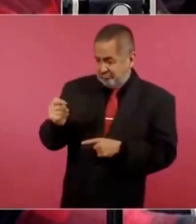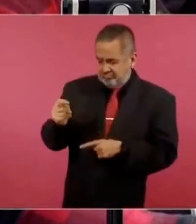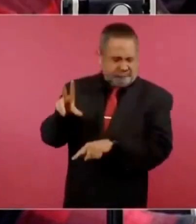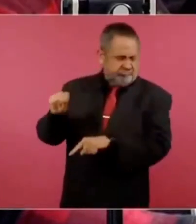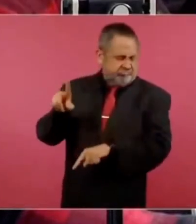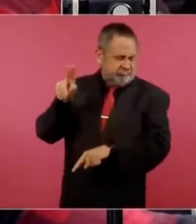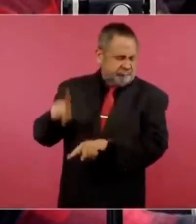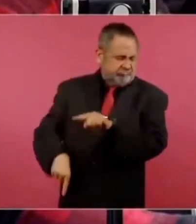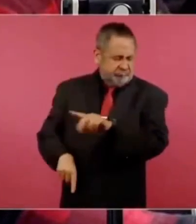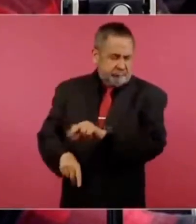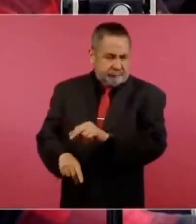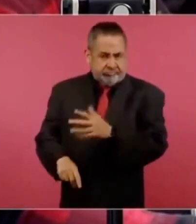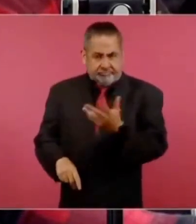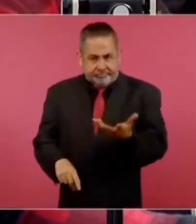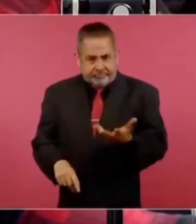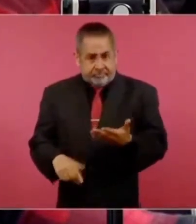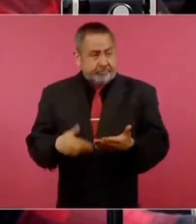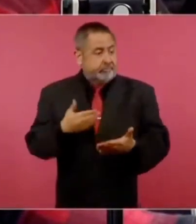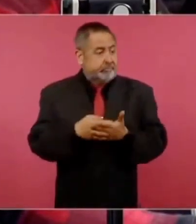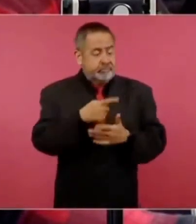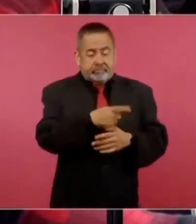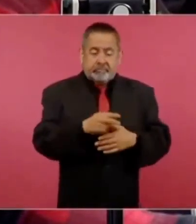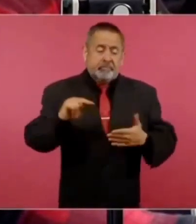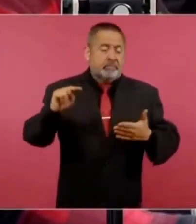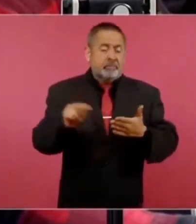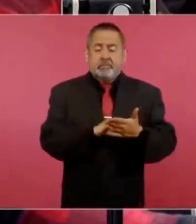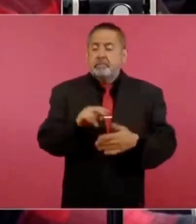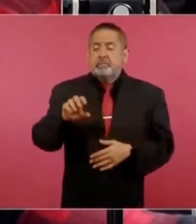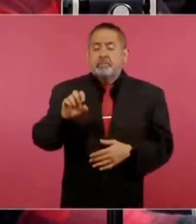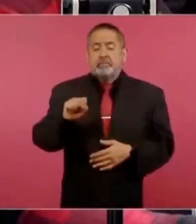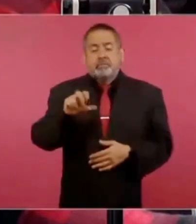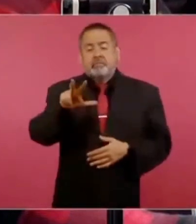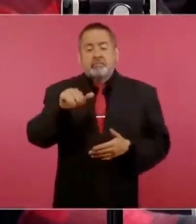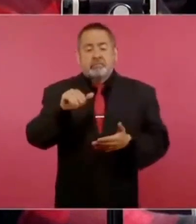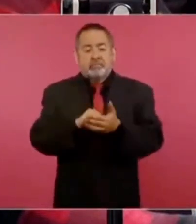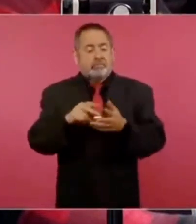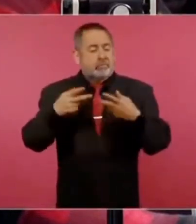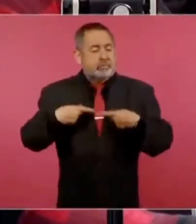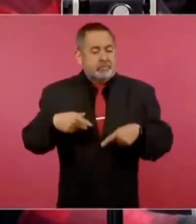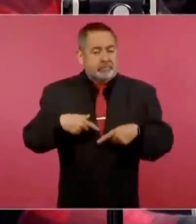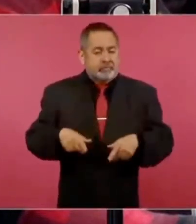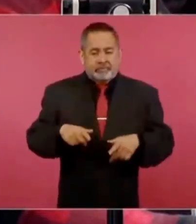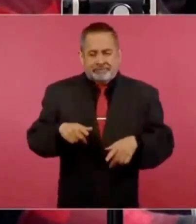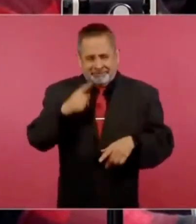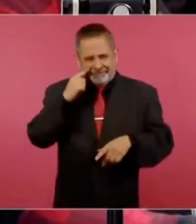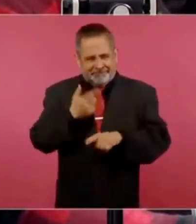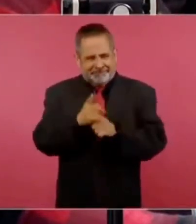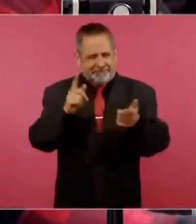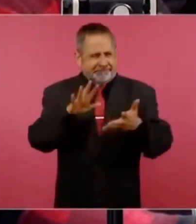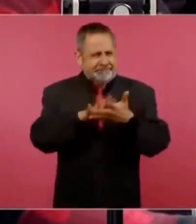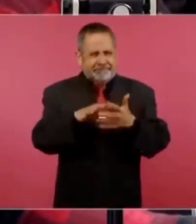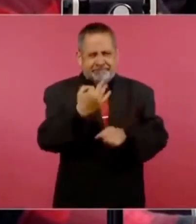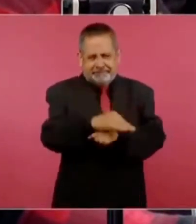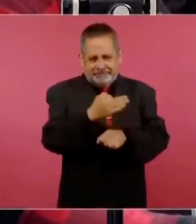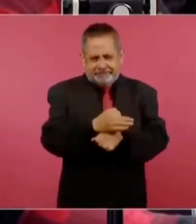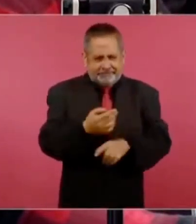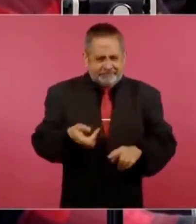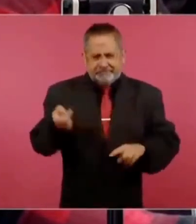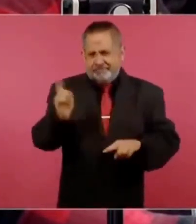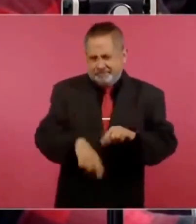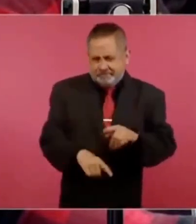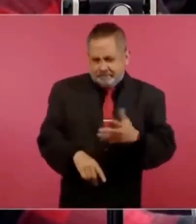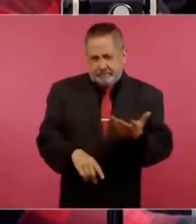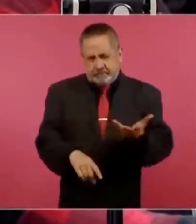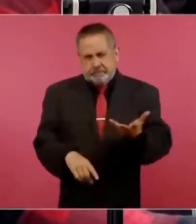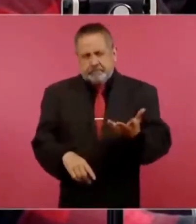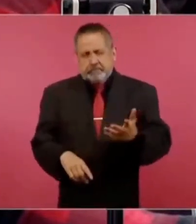amenaza de dejar libres de un plumazo a más de 68,000 presuntos delincuentes con la eliminación de la prisión preventiva oficiosa, como